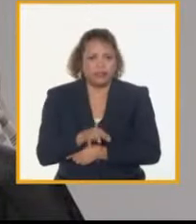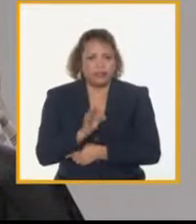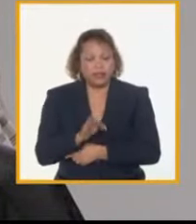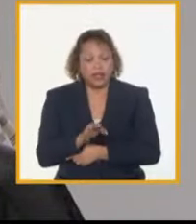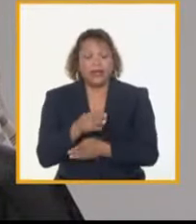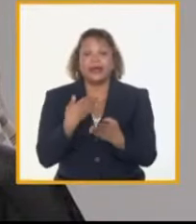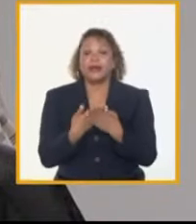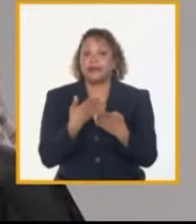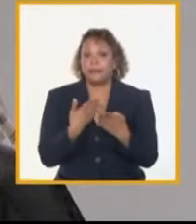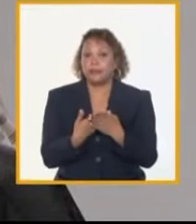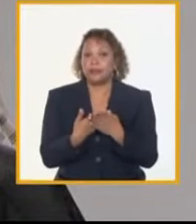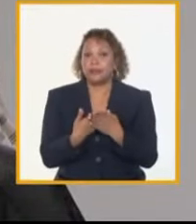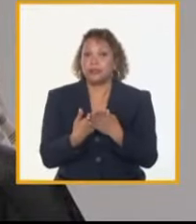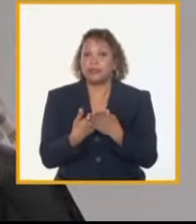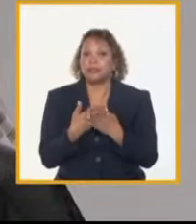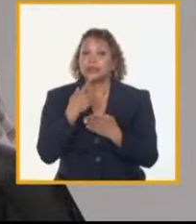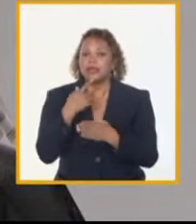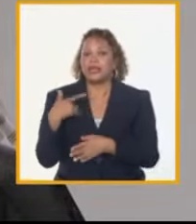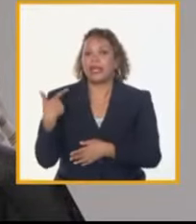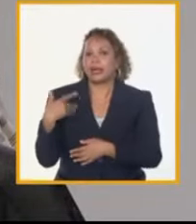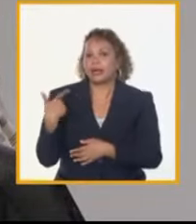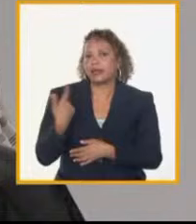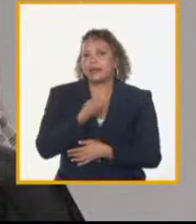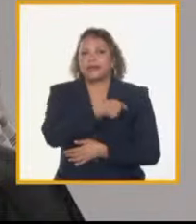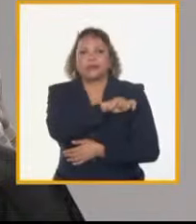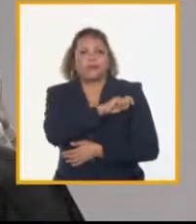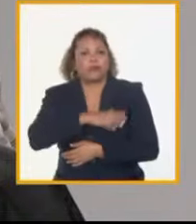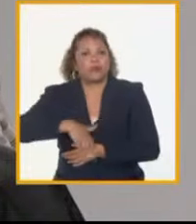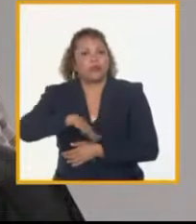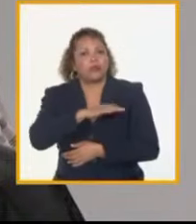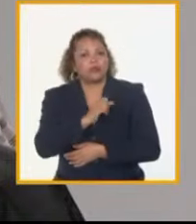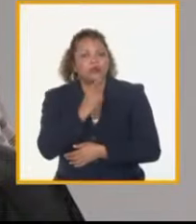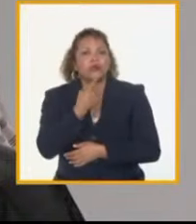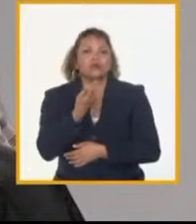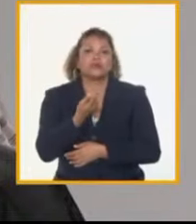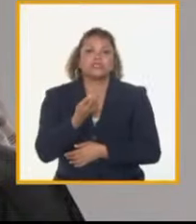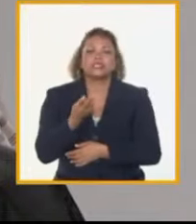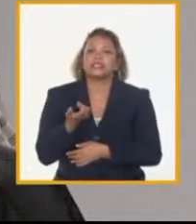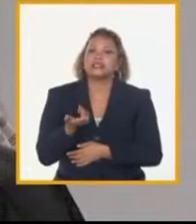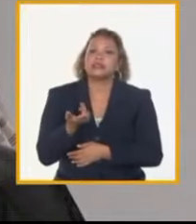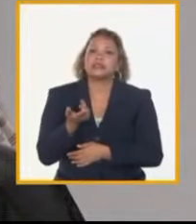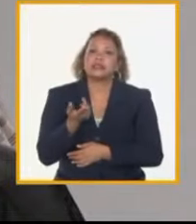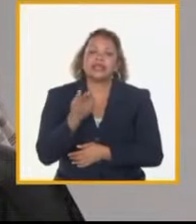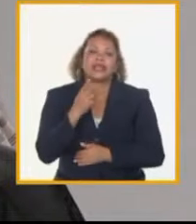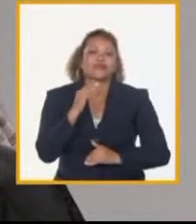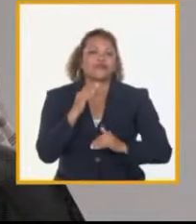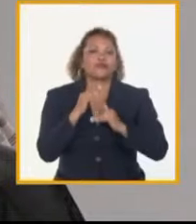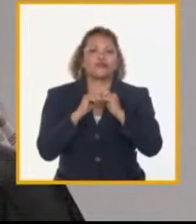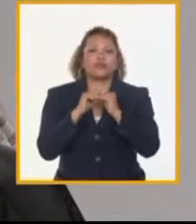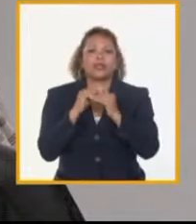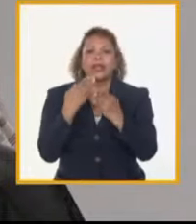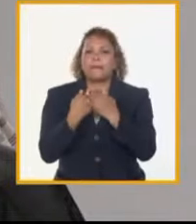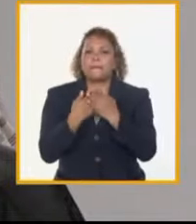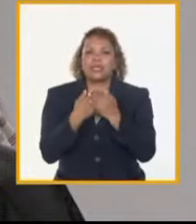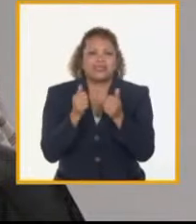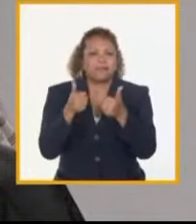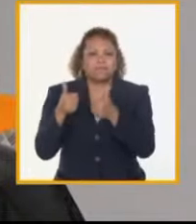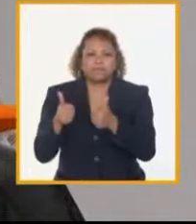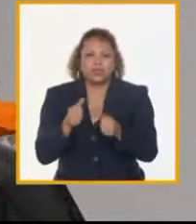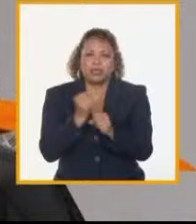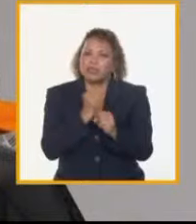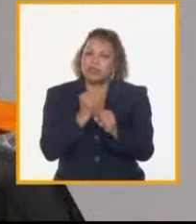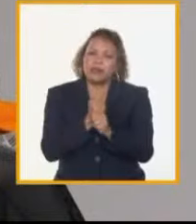pone de manifiesto en estas inquietudes de la población, en estas quejas, en estos señalamientos, insuficiencias de la empresa internamente, del